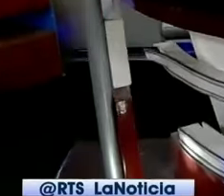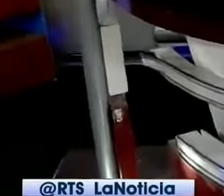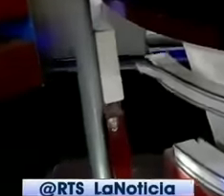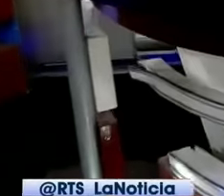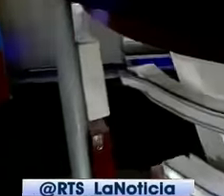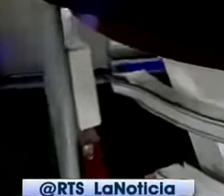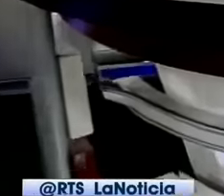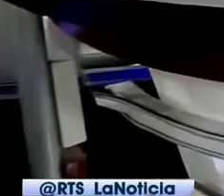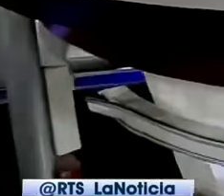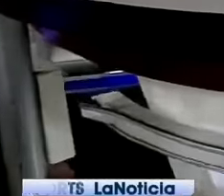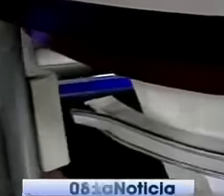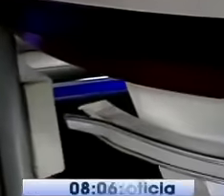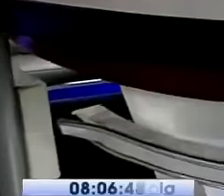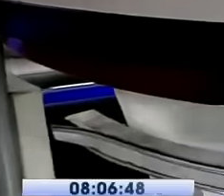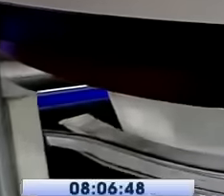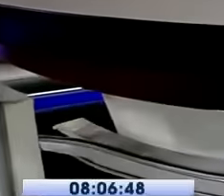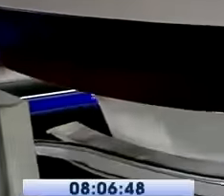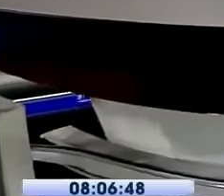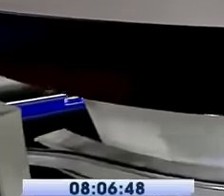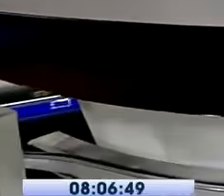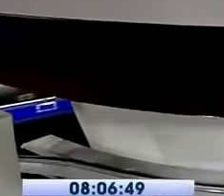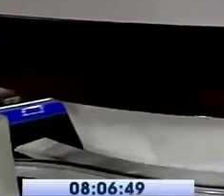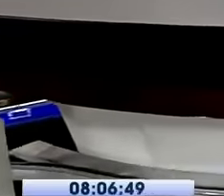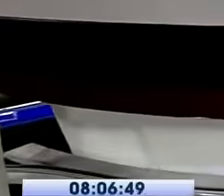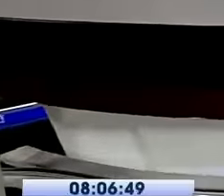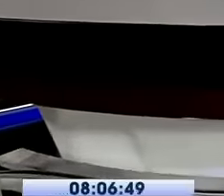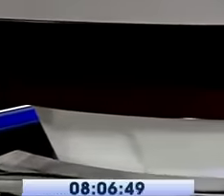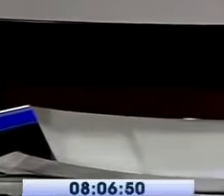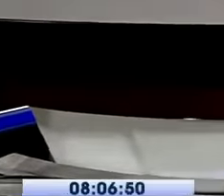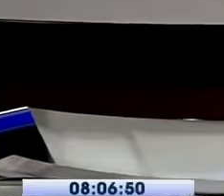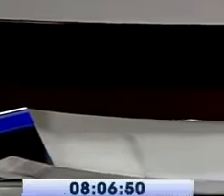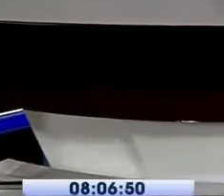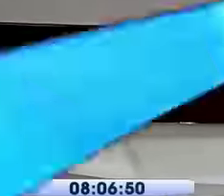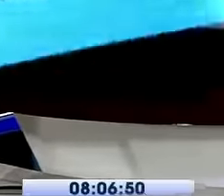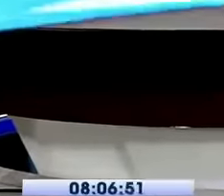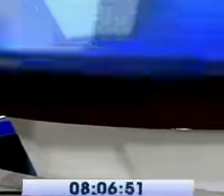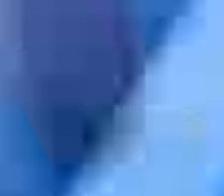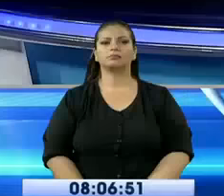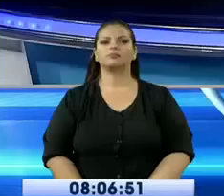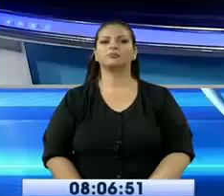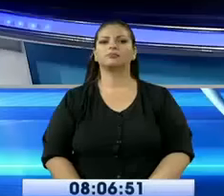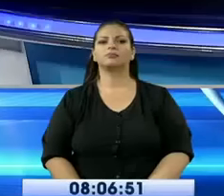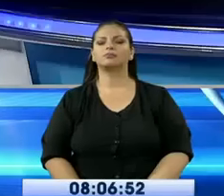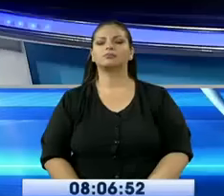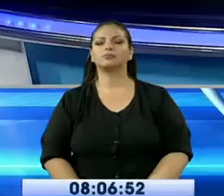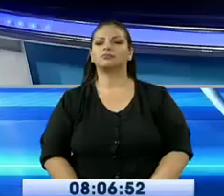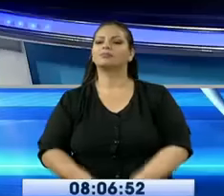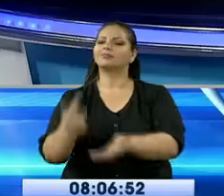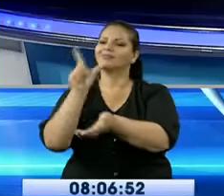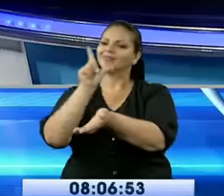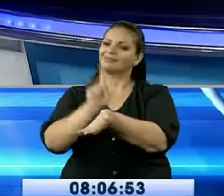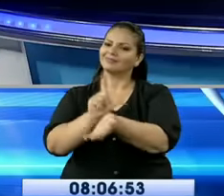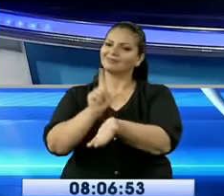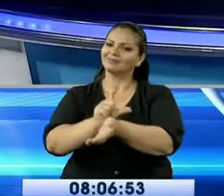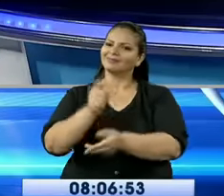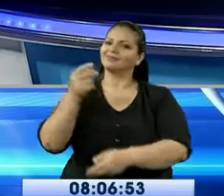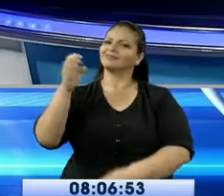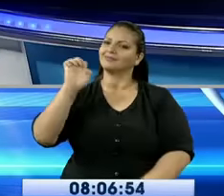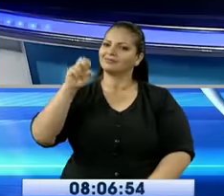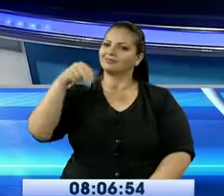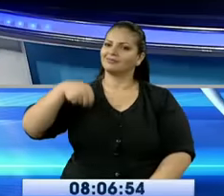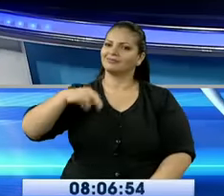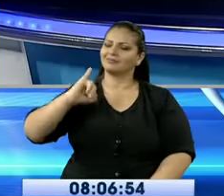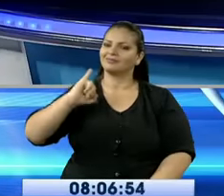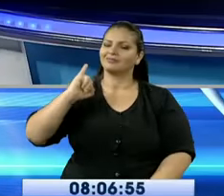Bueno, salimos del estudio. Enrique Muñoz está listo. Hola, Enrique, buen día. Listo, licenciado Enrique Muñoz, para informarnos. Licenciado en comunicación. Licenciado. Social. Hola, ¿qué